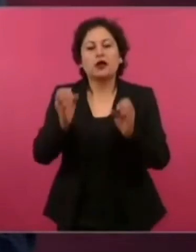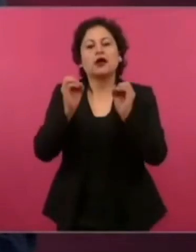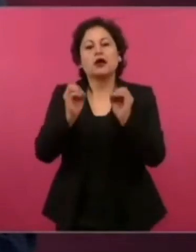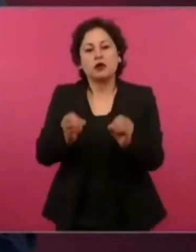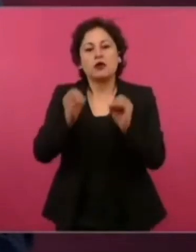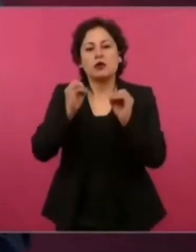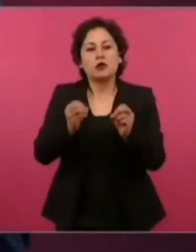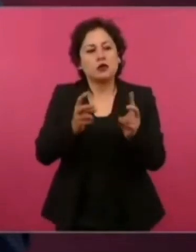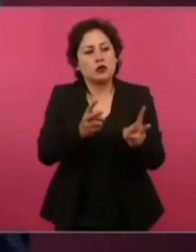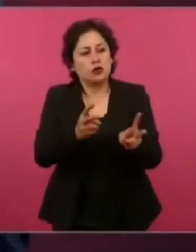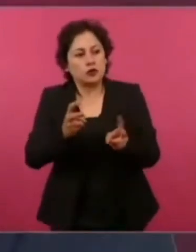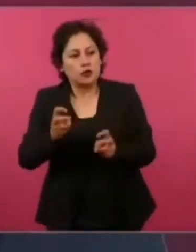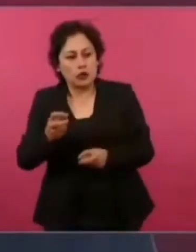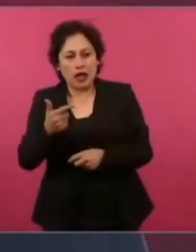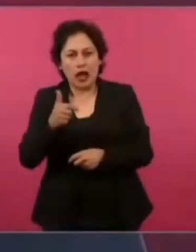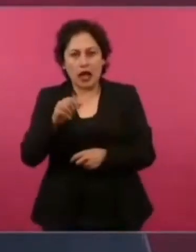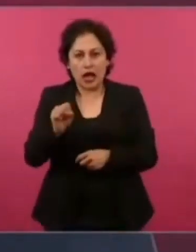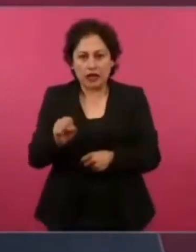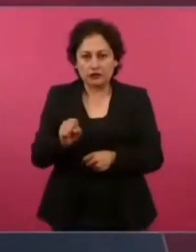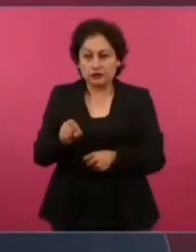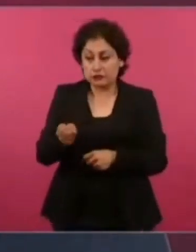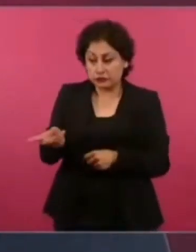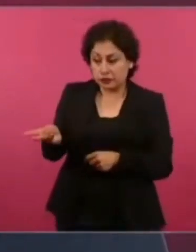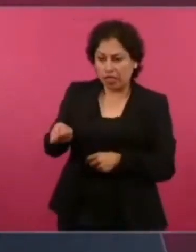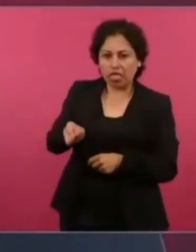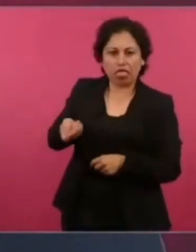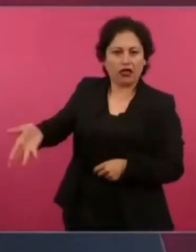cilindro de gas. Ese era el ratero.